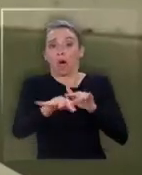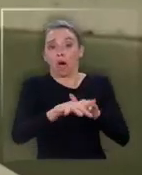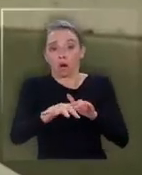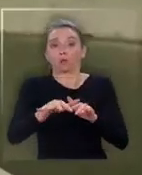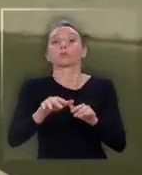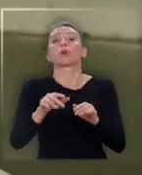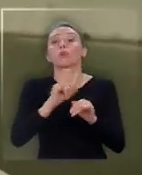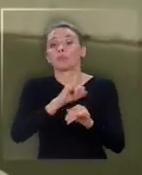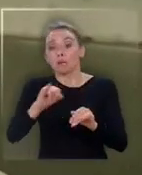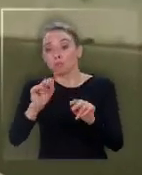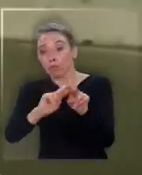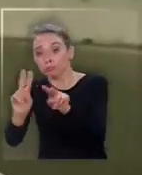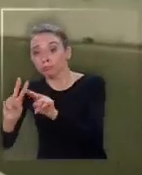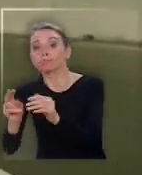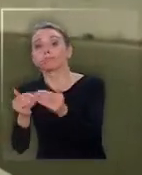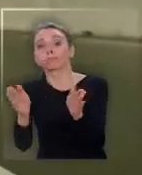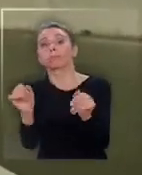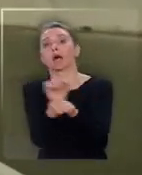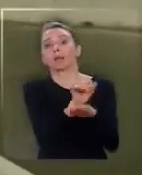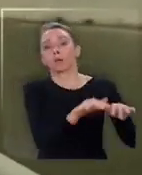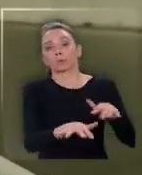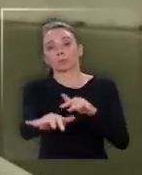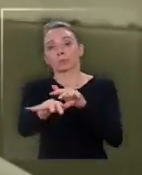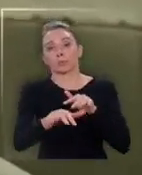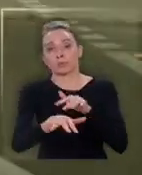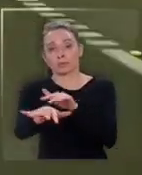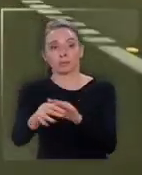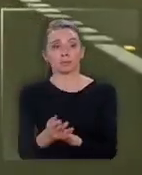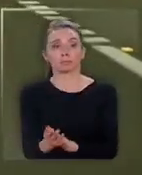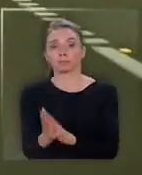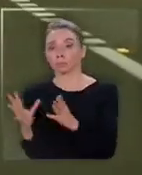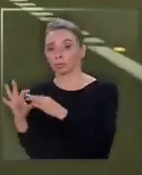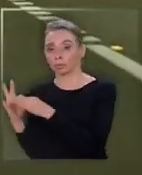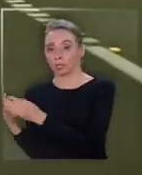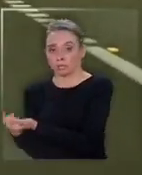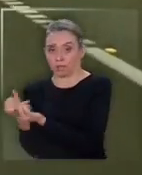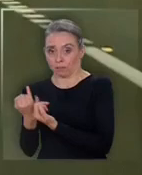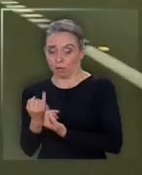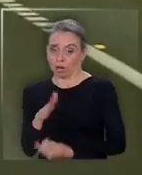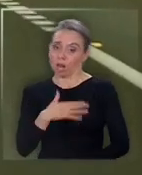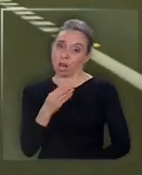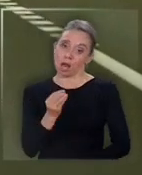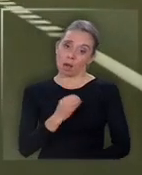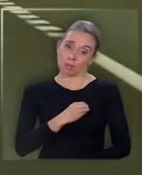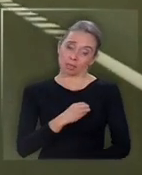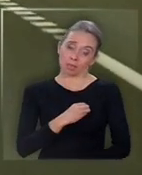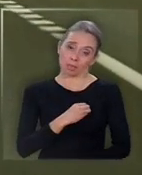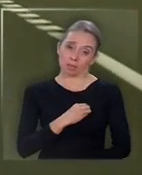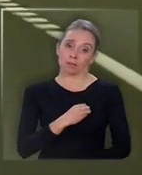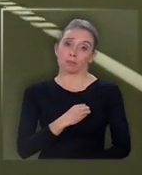los automóviles por el lugar. Agustina, gracias por la información. Lamentamos, por supuesto,